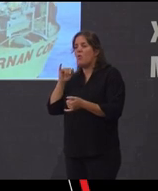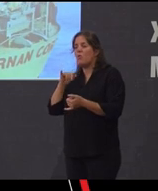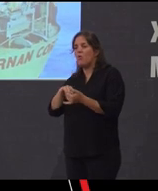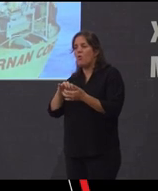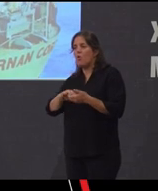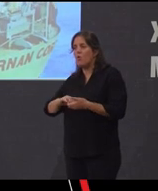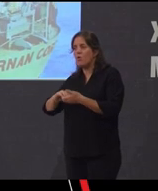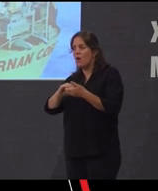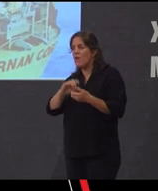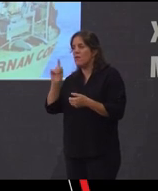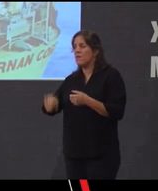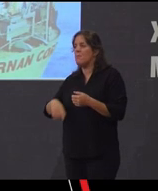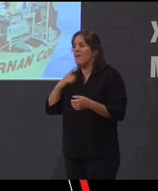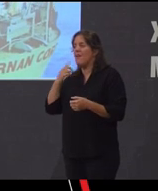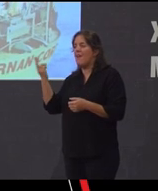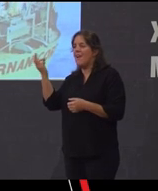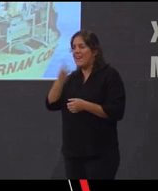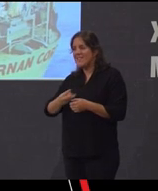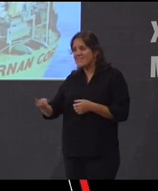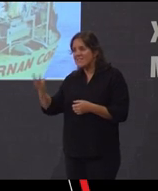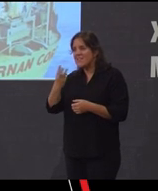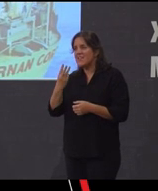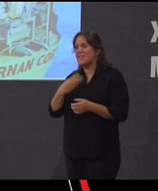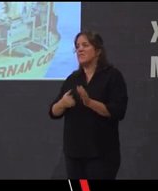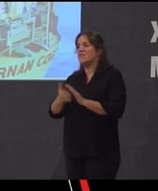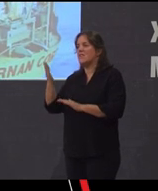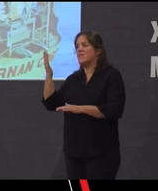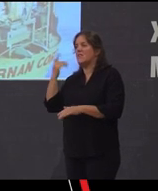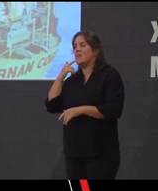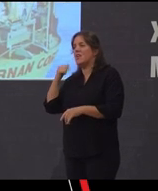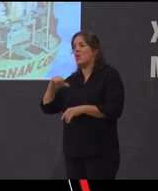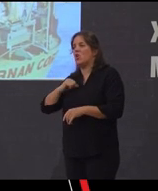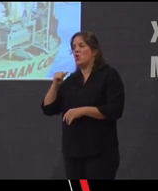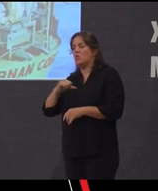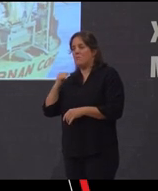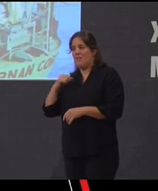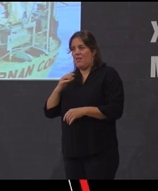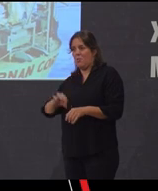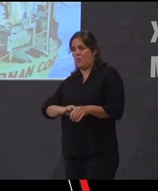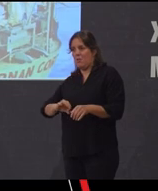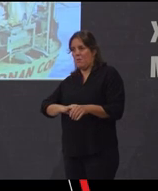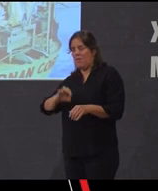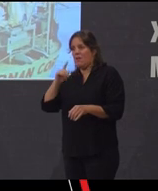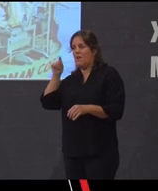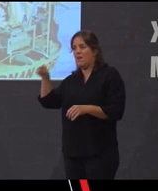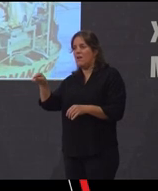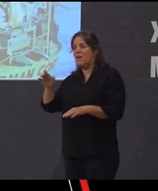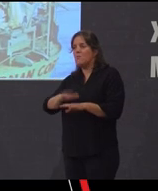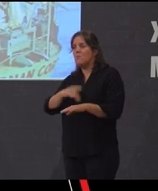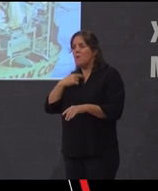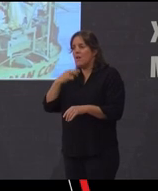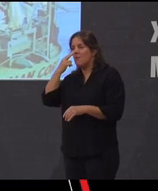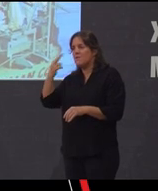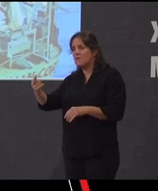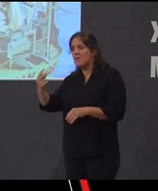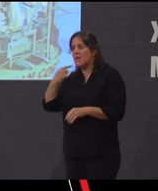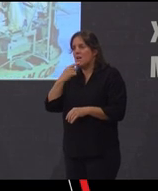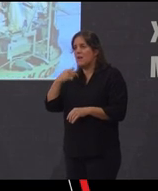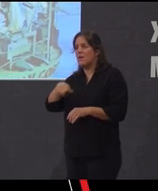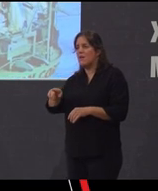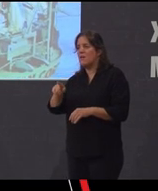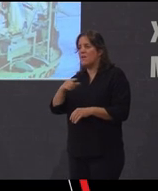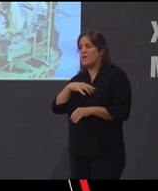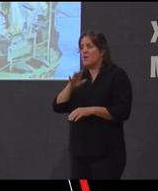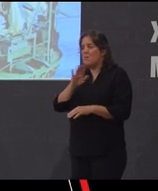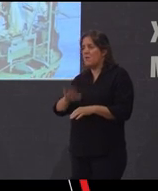E máis a miña cuñada Elvira, as tres no hospital de Pontevedra. E para ir unha delas escoltadas, parecían